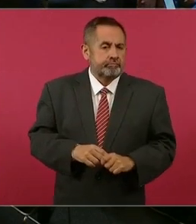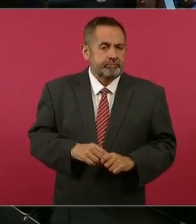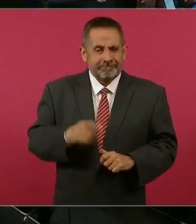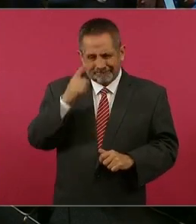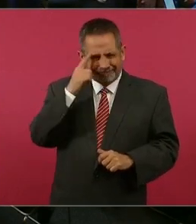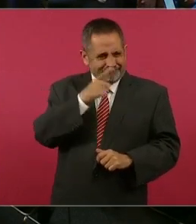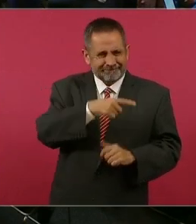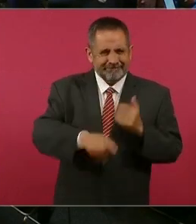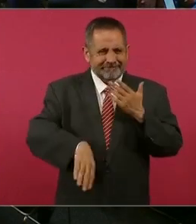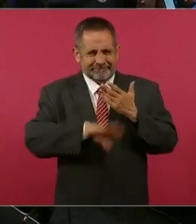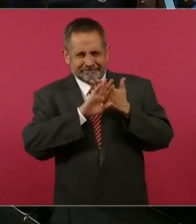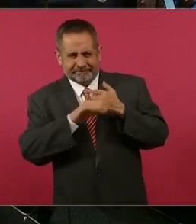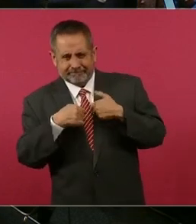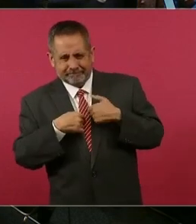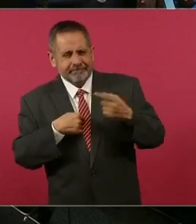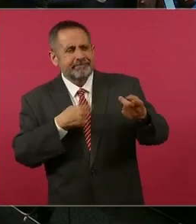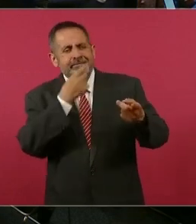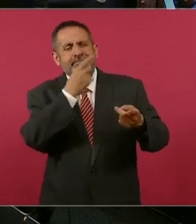contra nosotros el senador.